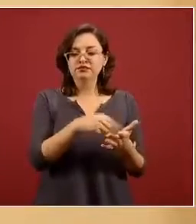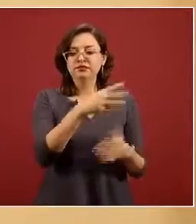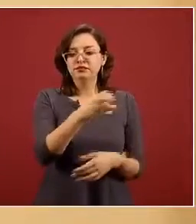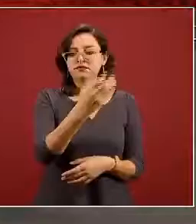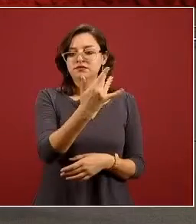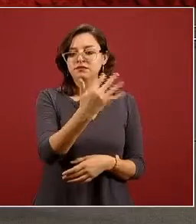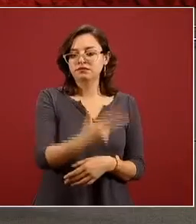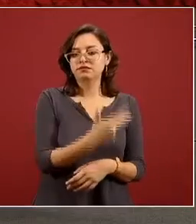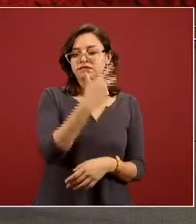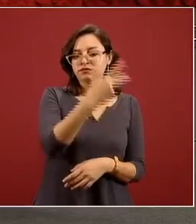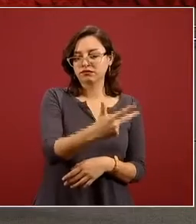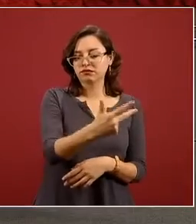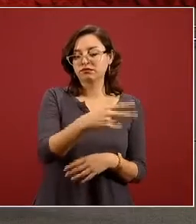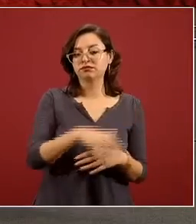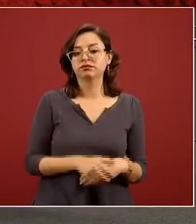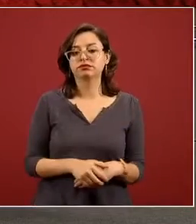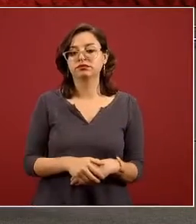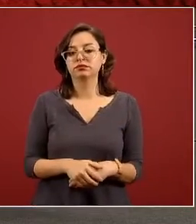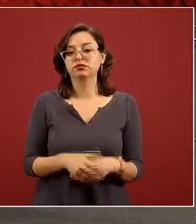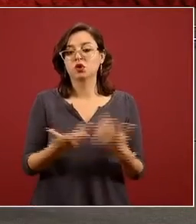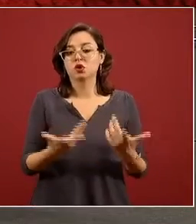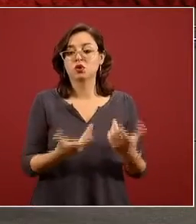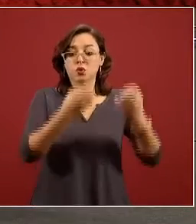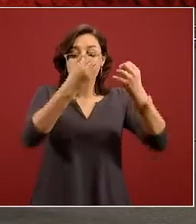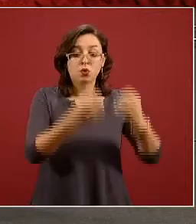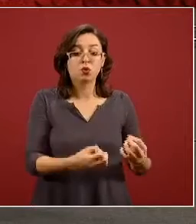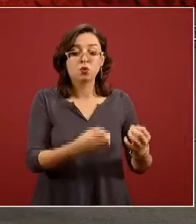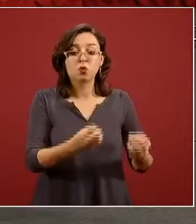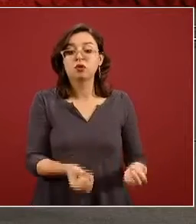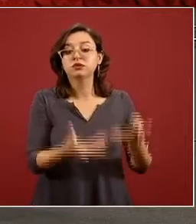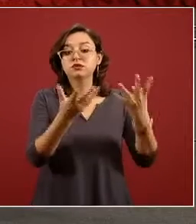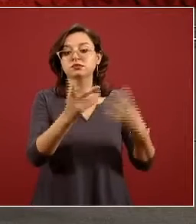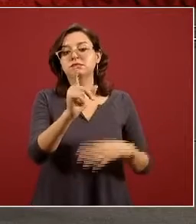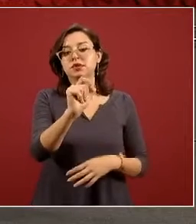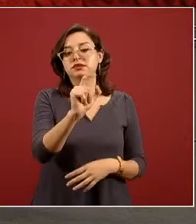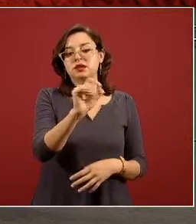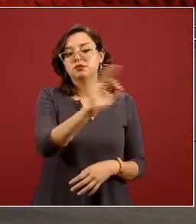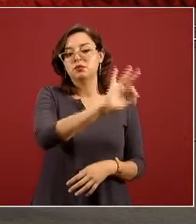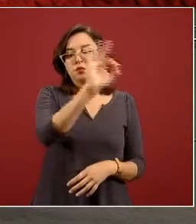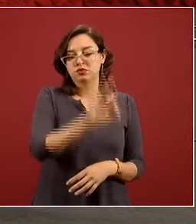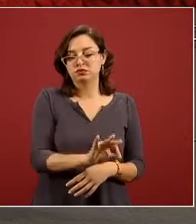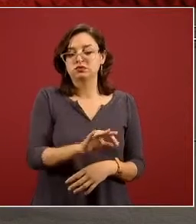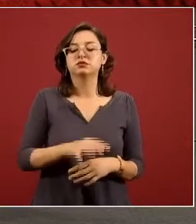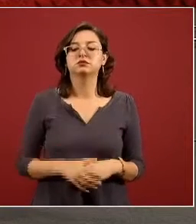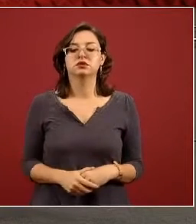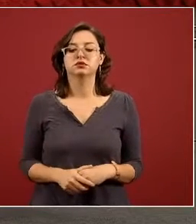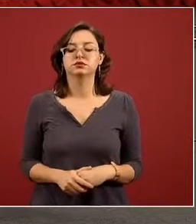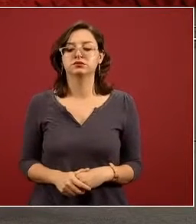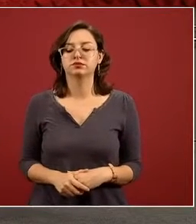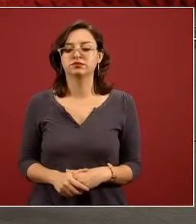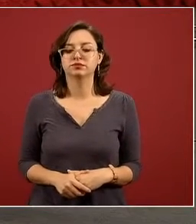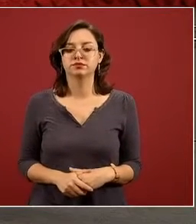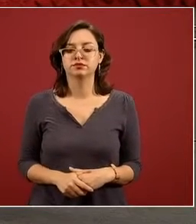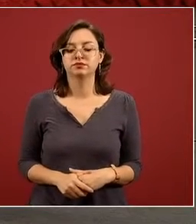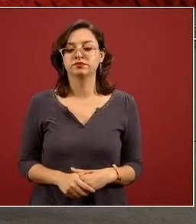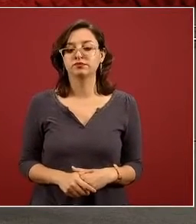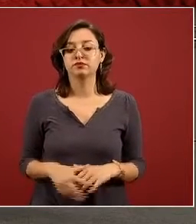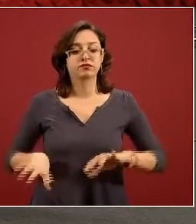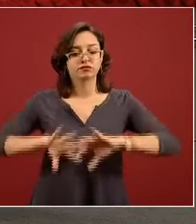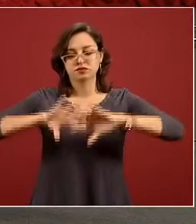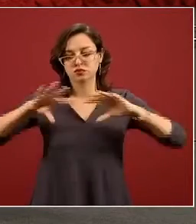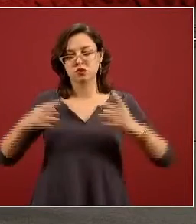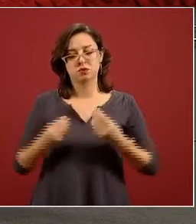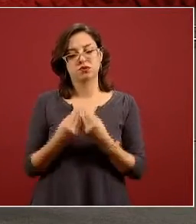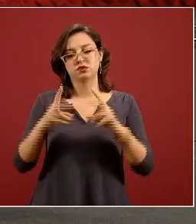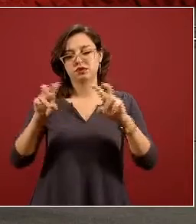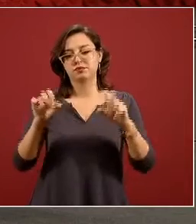3.358, lo cual representa, por lo tanto, una ocupación del 20% de la totalidad de camas generales para